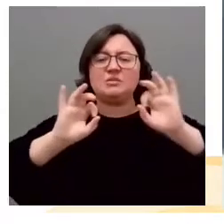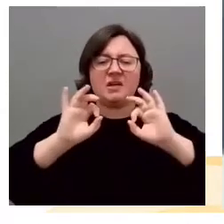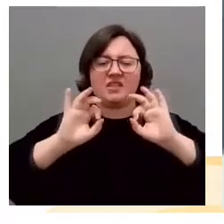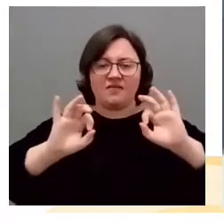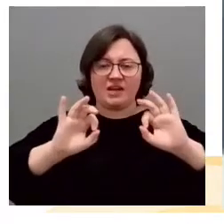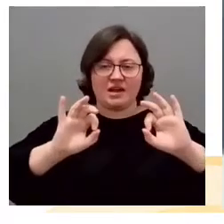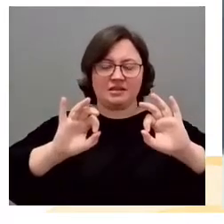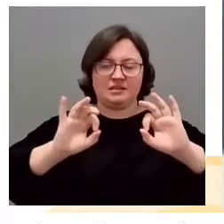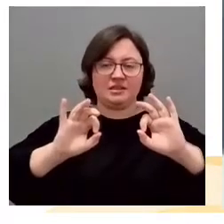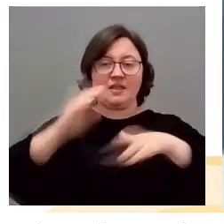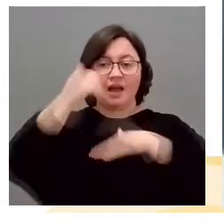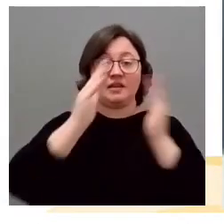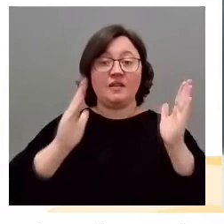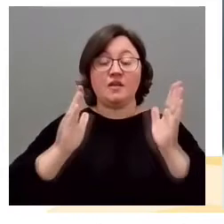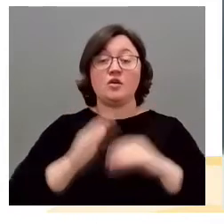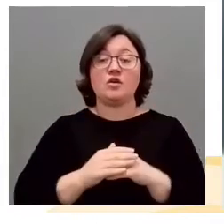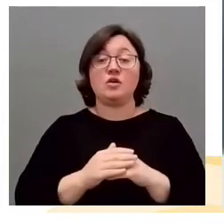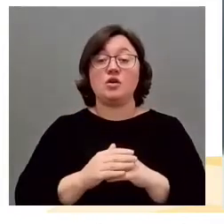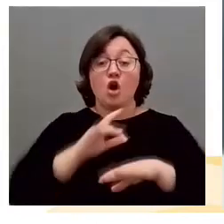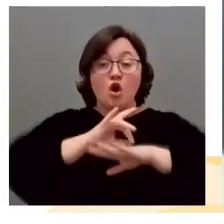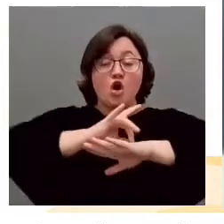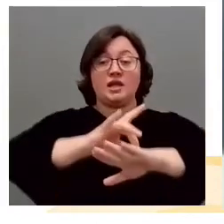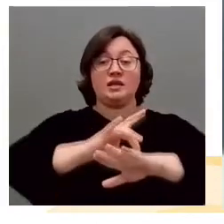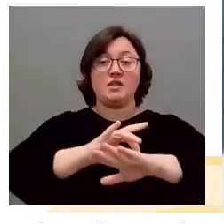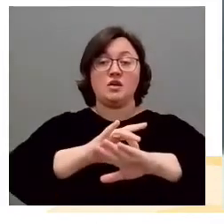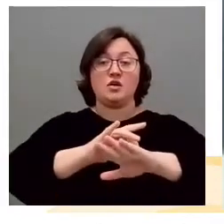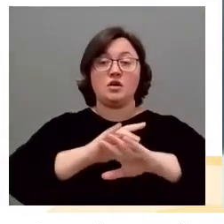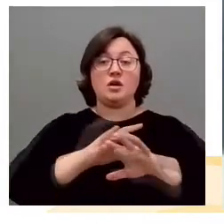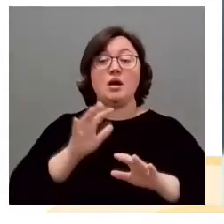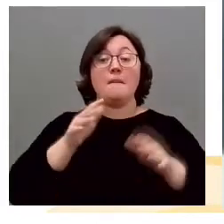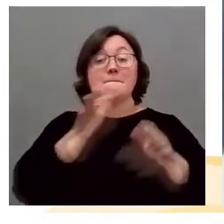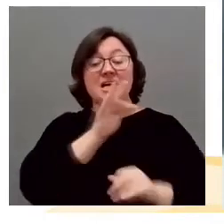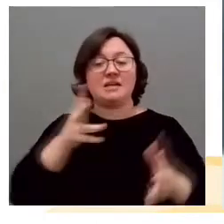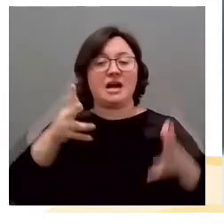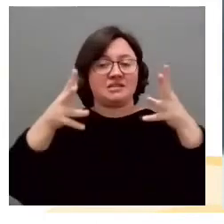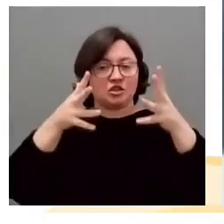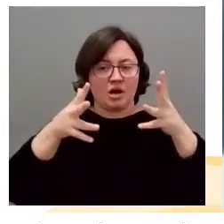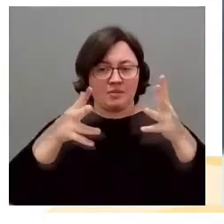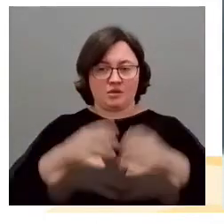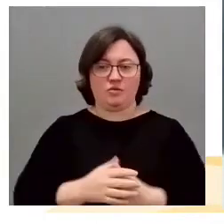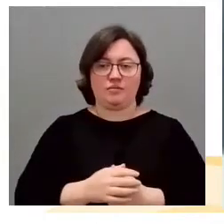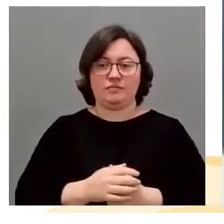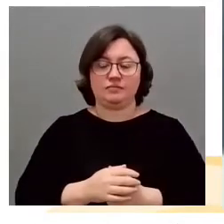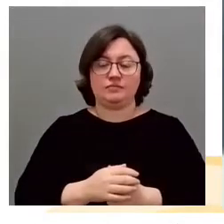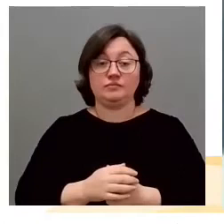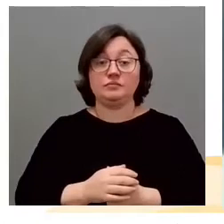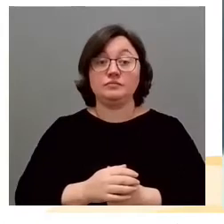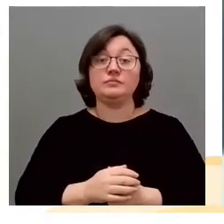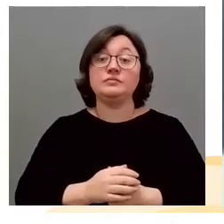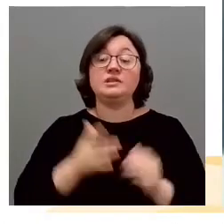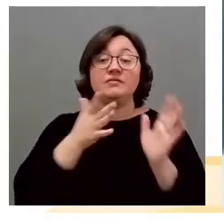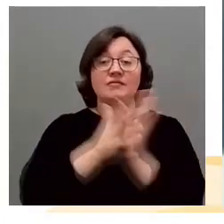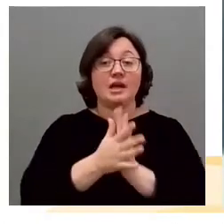específicas de atención, orientación y asesoramiento. Es